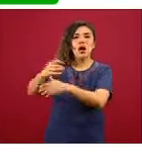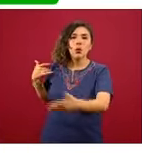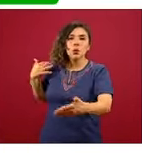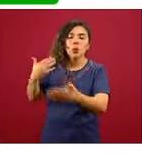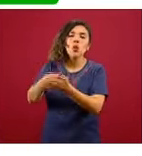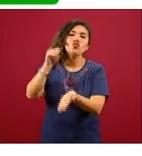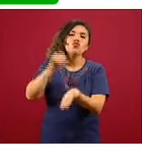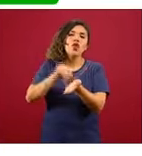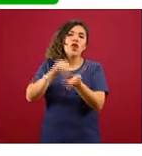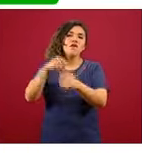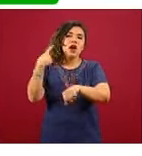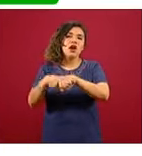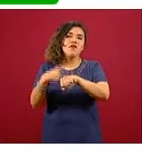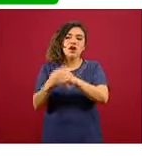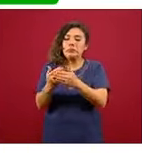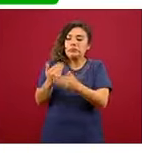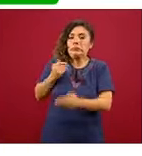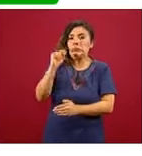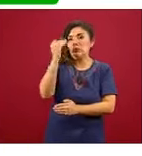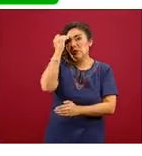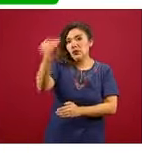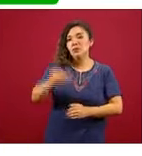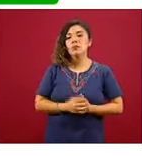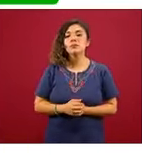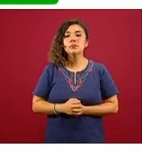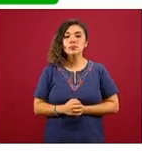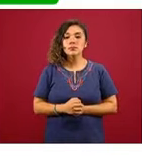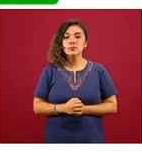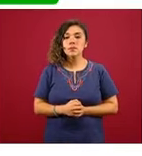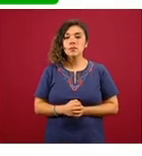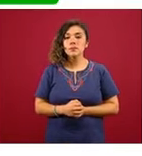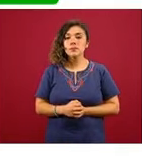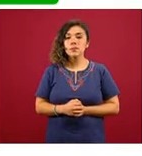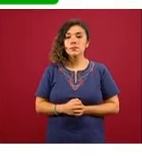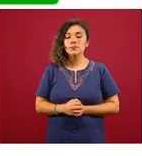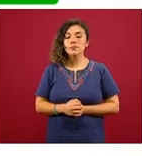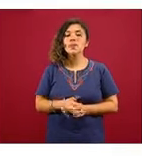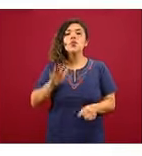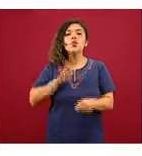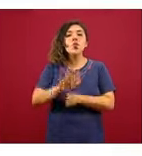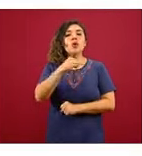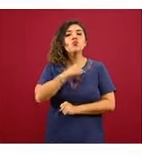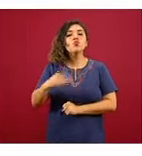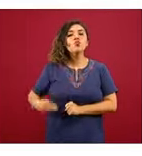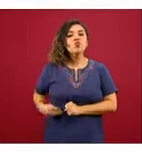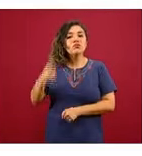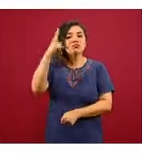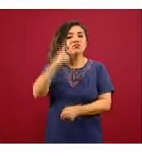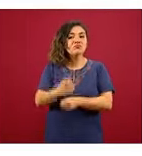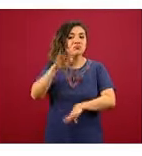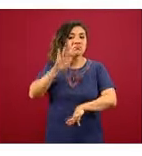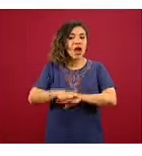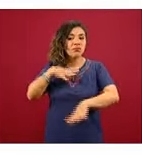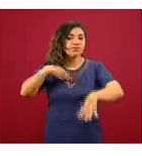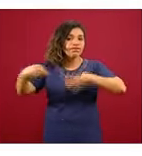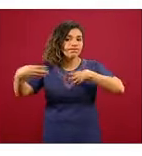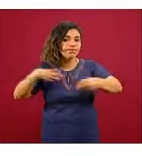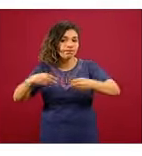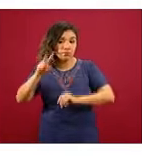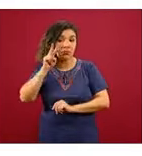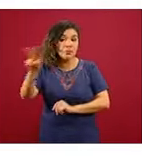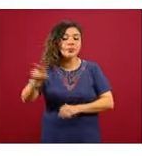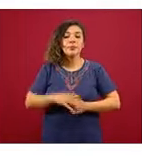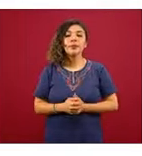activa que es reciente. Veamos la siguiente diapositiva para ver los municipios de San Luis Potosí que contribuyen a